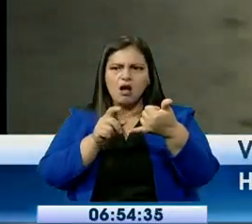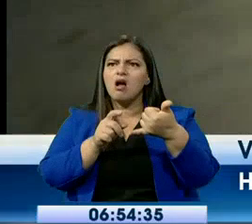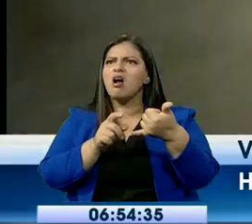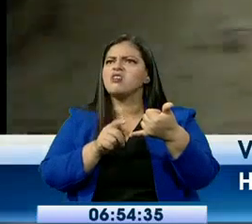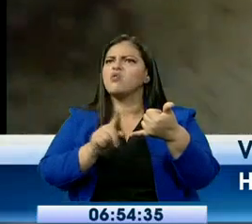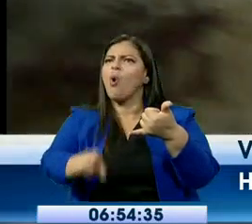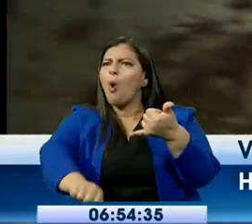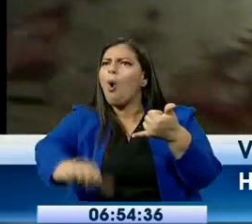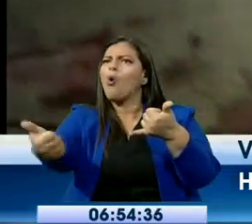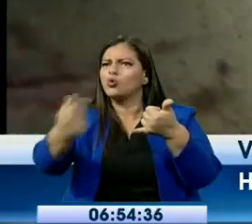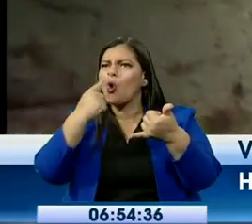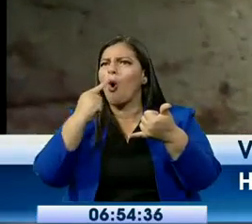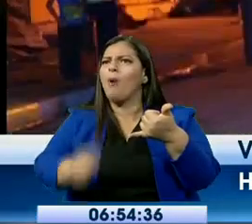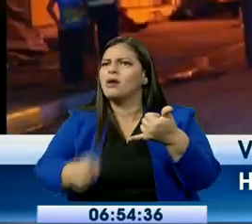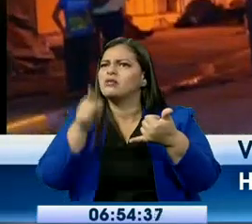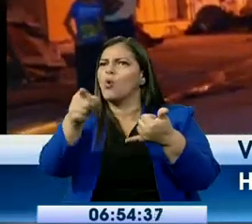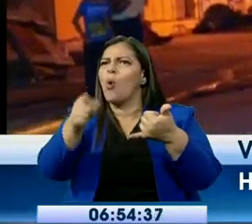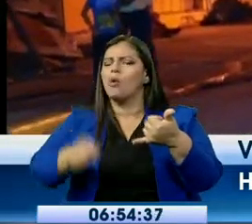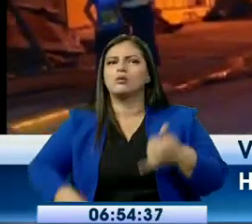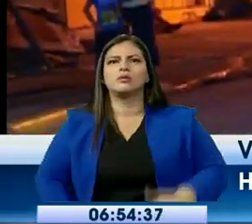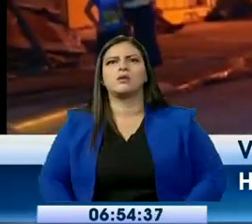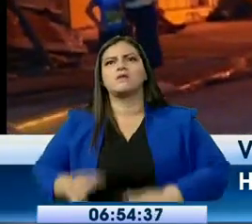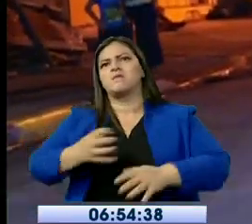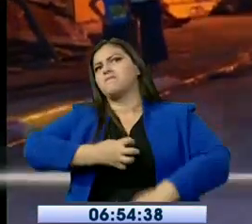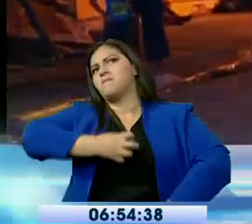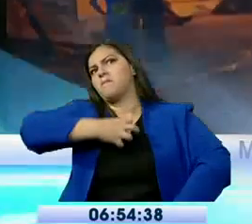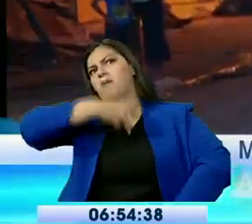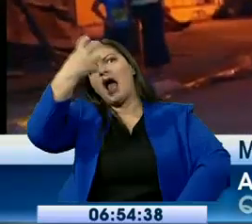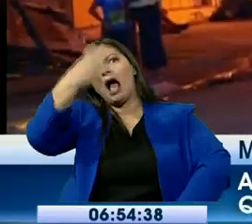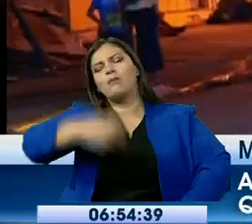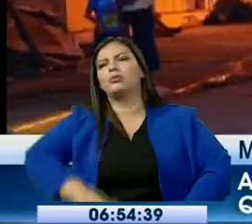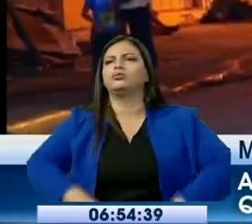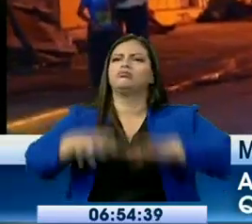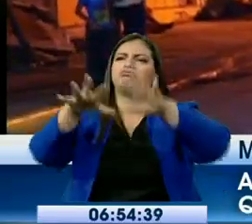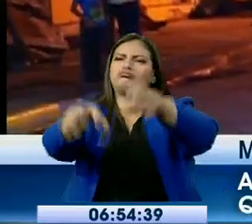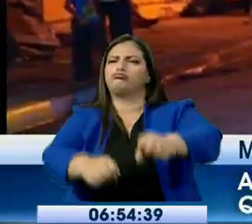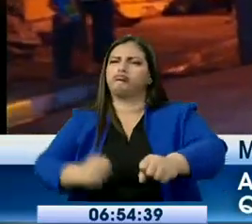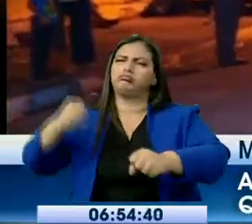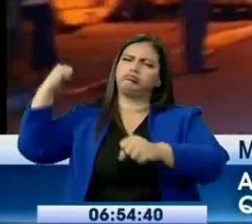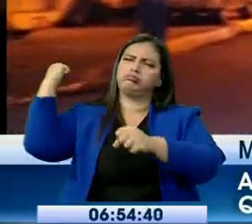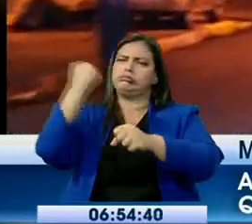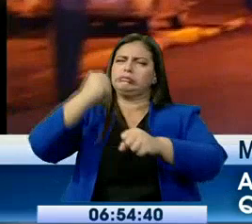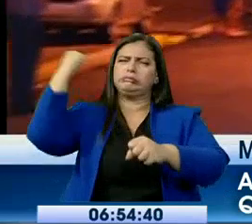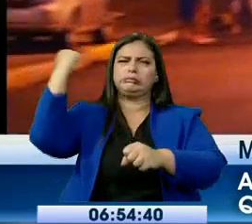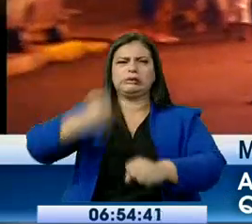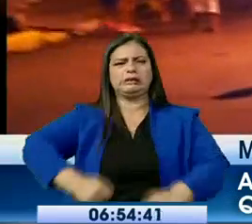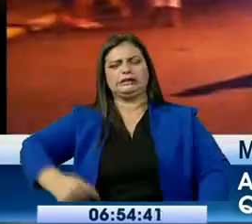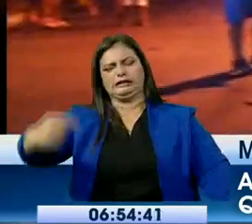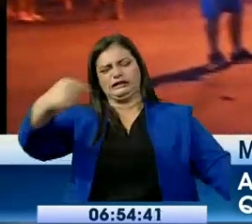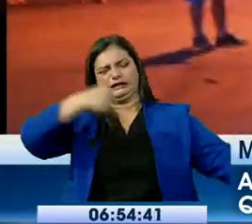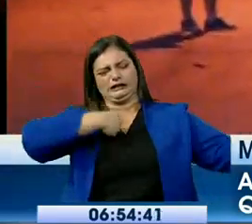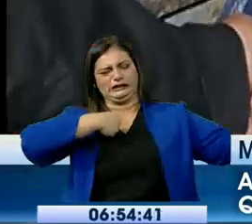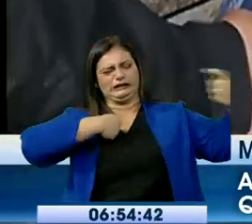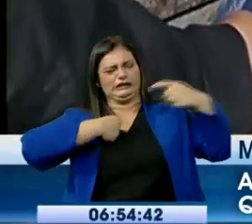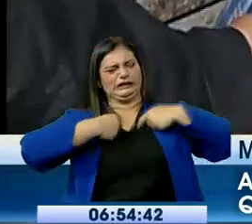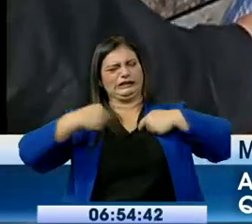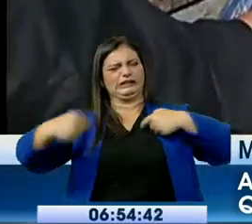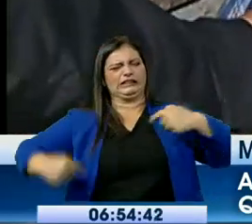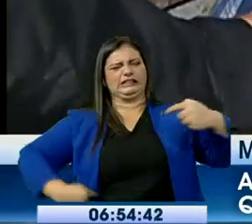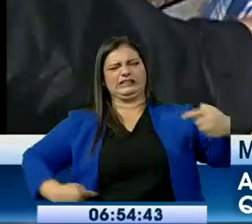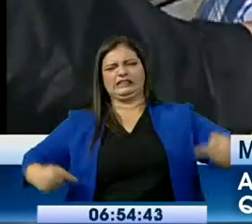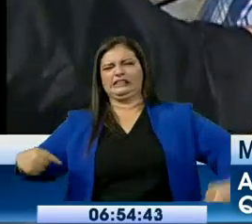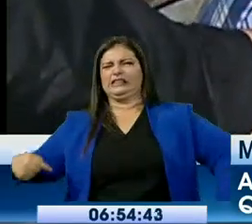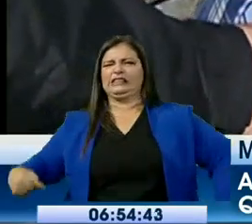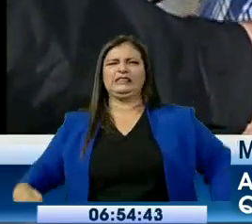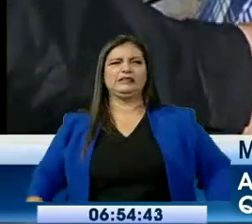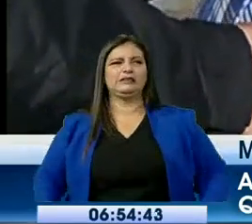puñaladas. ¿Estaba consciente o inconsciente? Estaba consciente cuando la sacaron, pero ahí se puso como que fue decayendo ya. Sí, eso sí, siempre